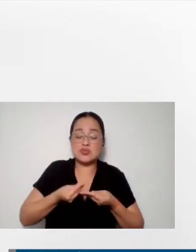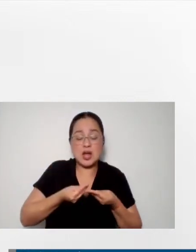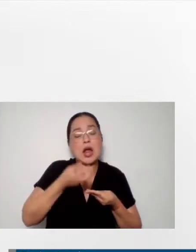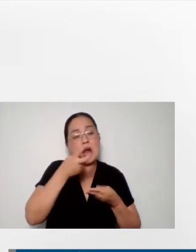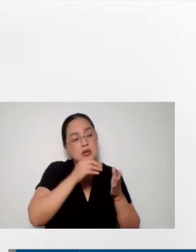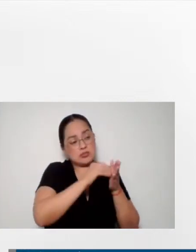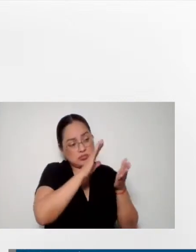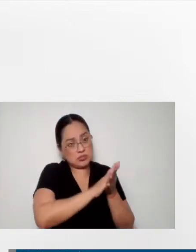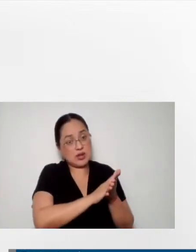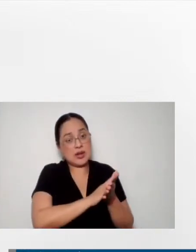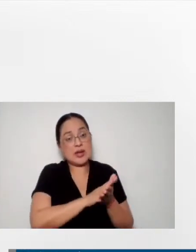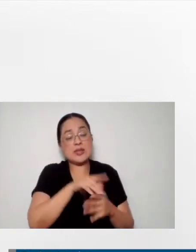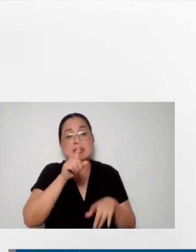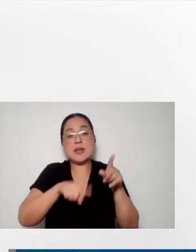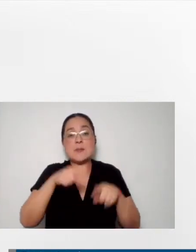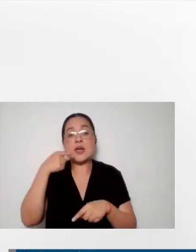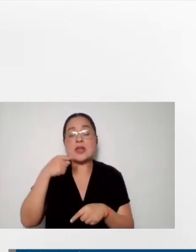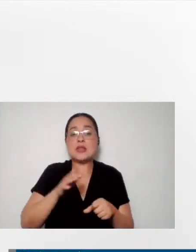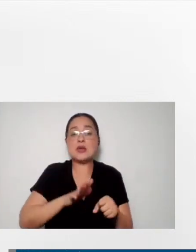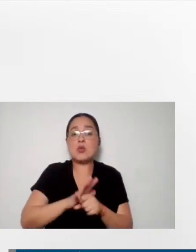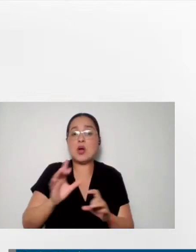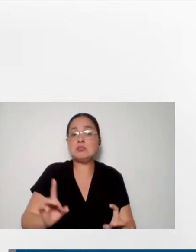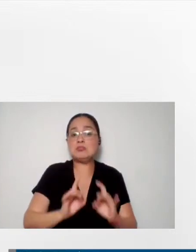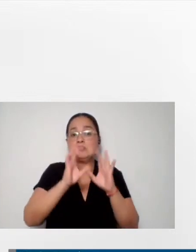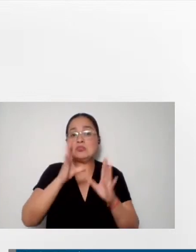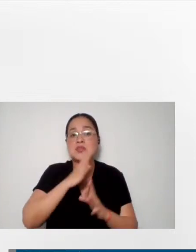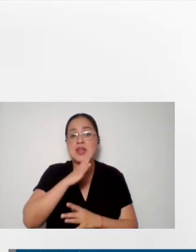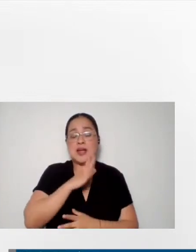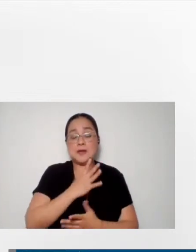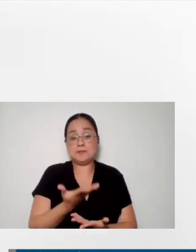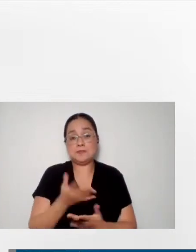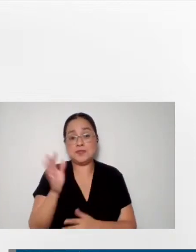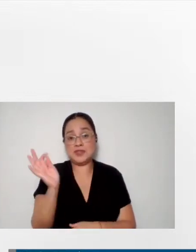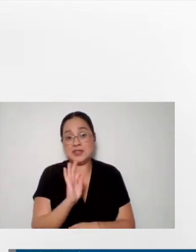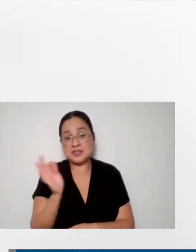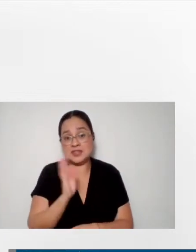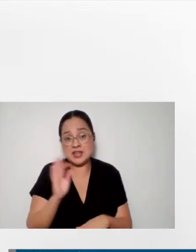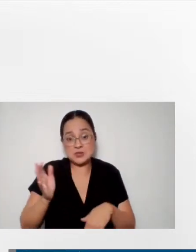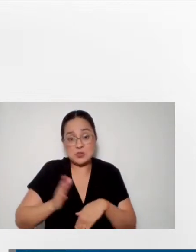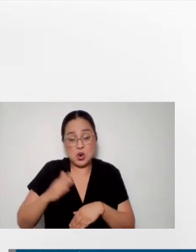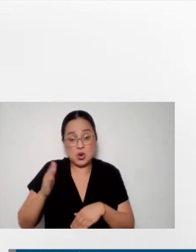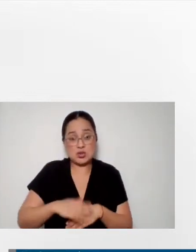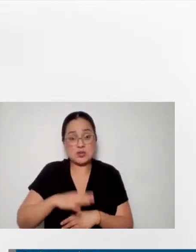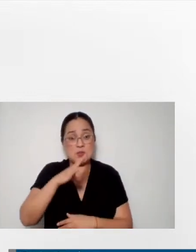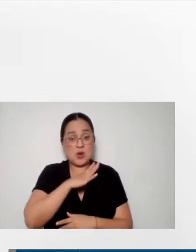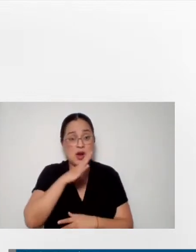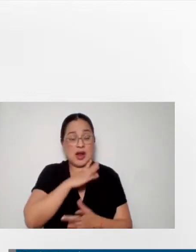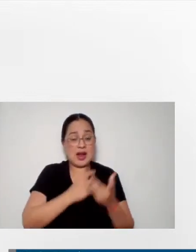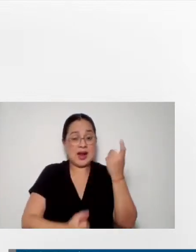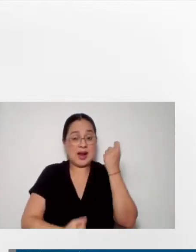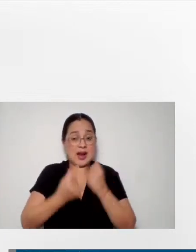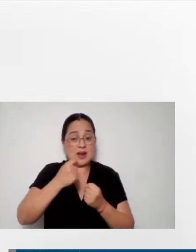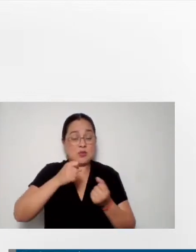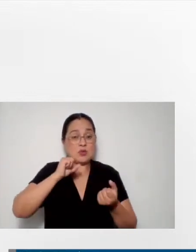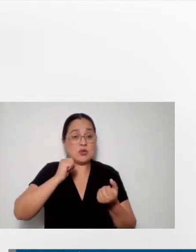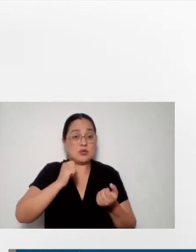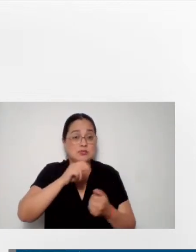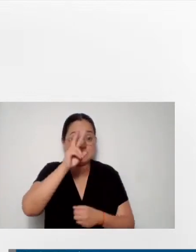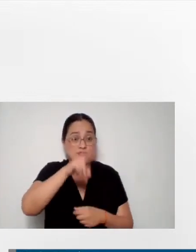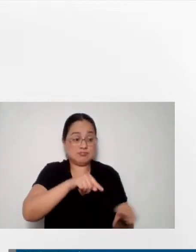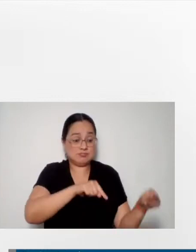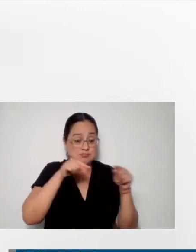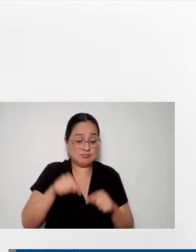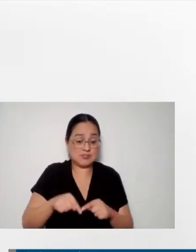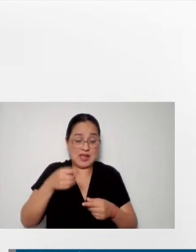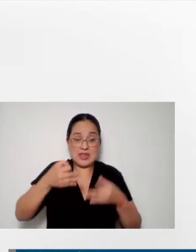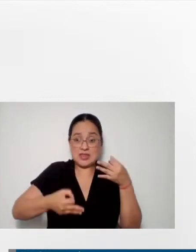nos presenta. Habitualmente, digamos, nos enfrentamos al conocimiento de casos que no necesariamente llegan al campo jurisdiccional